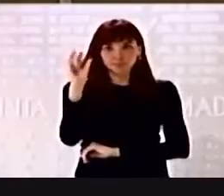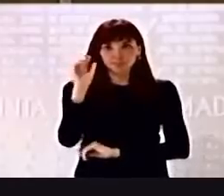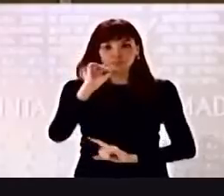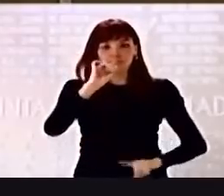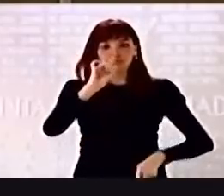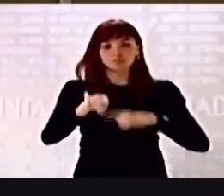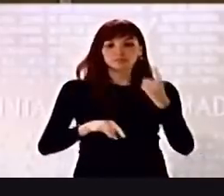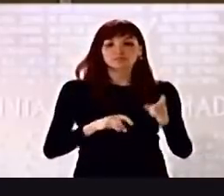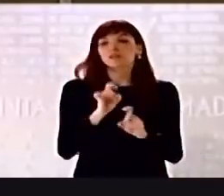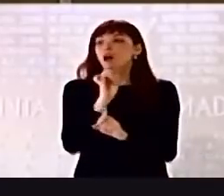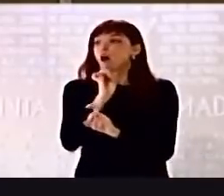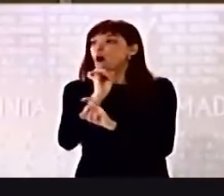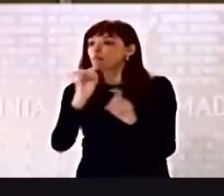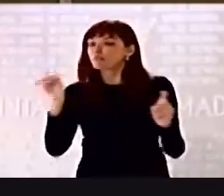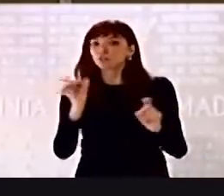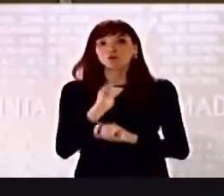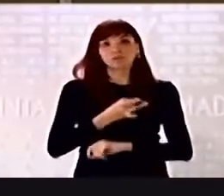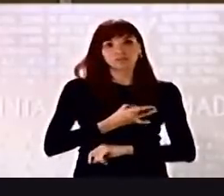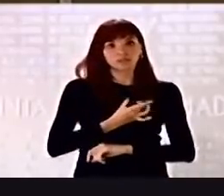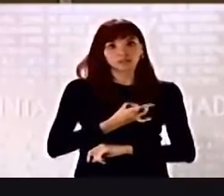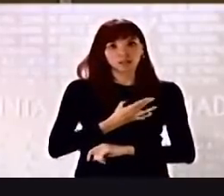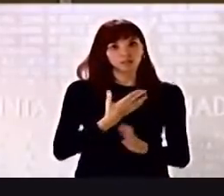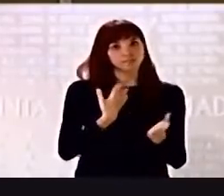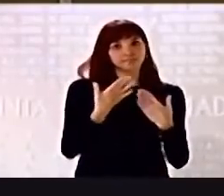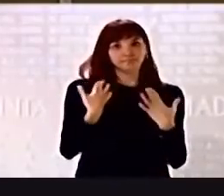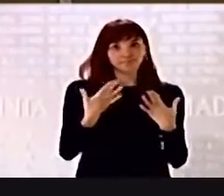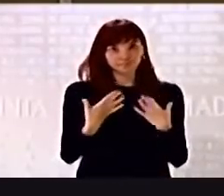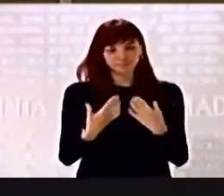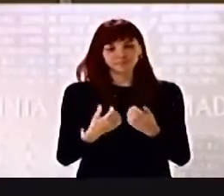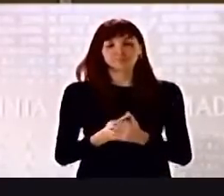a los agentes económicos y sociales.